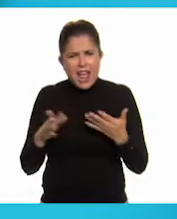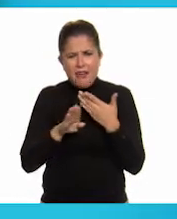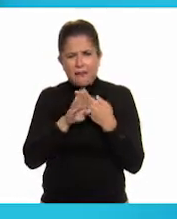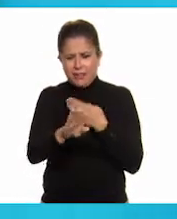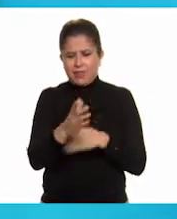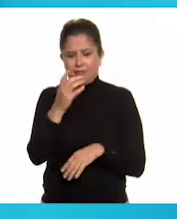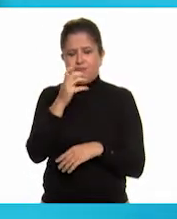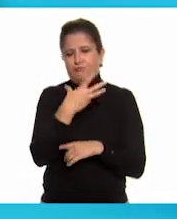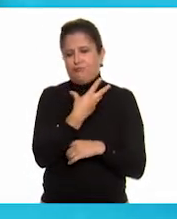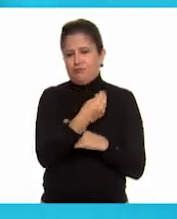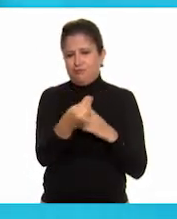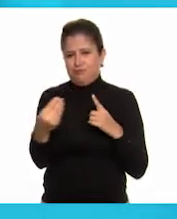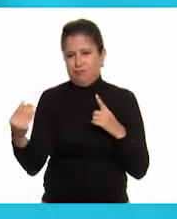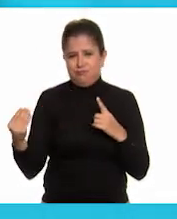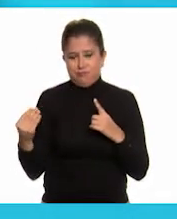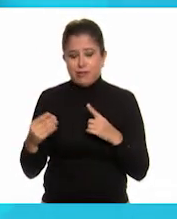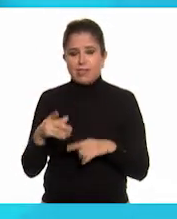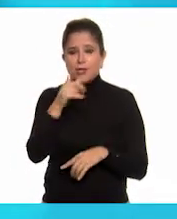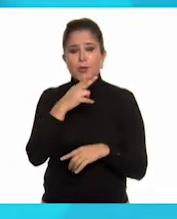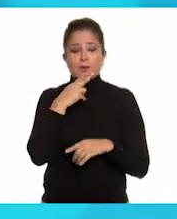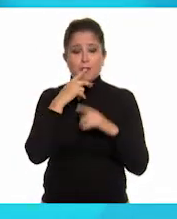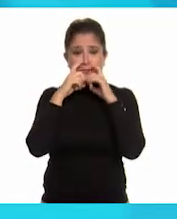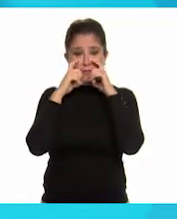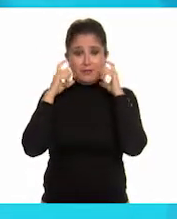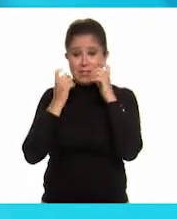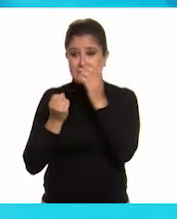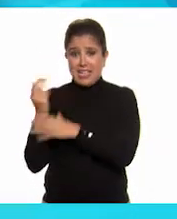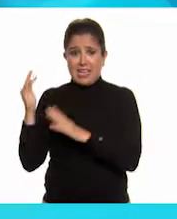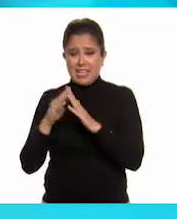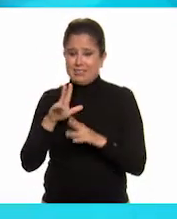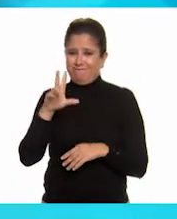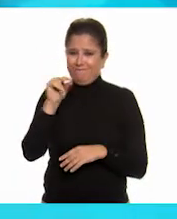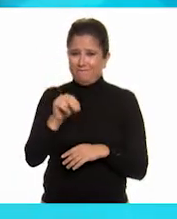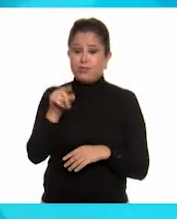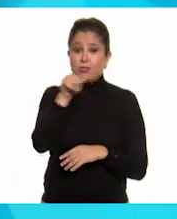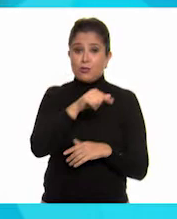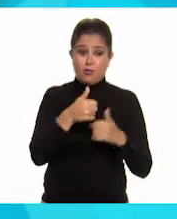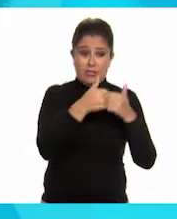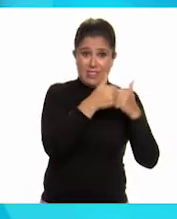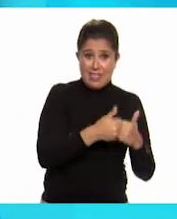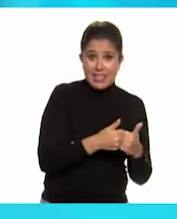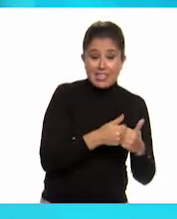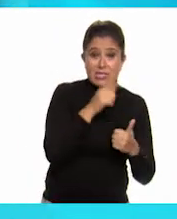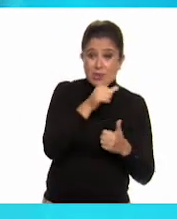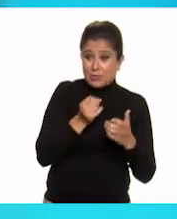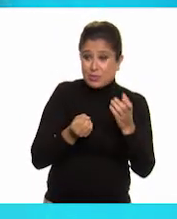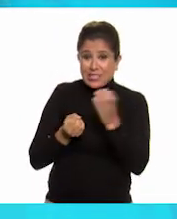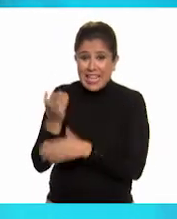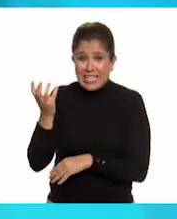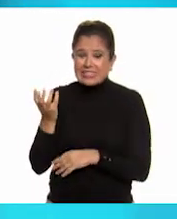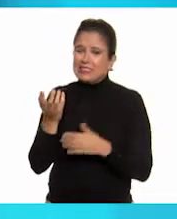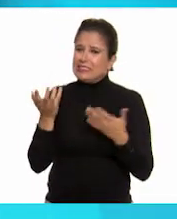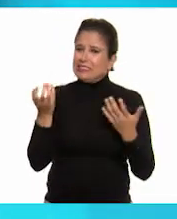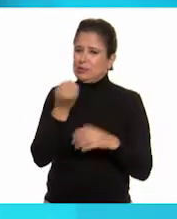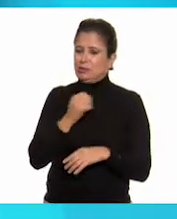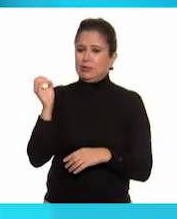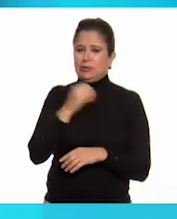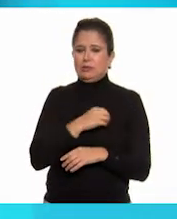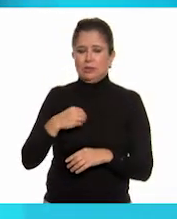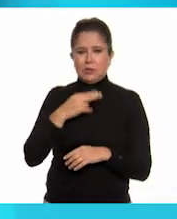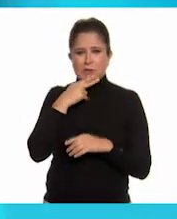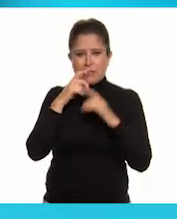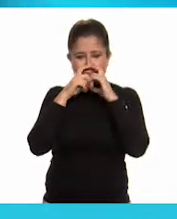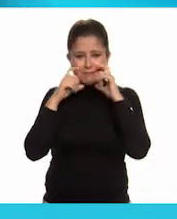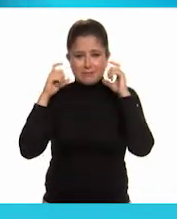contagiarnos. Utiliza cubrebocas. No salgas de casa. Si tienes que hacerlo, recuerda que es obligatorio utilizarlo. Mantén